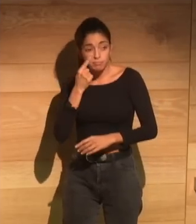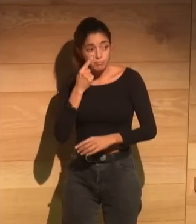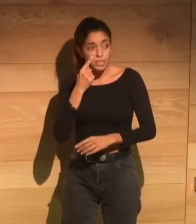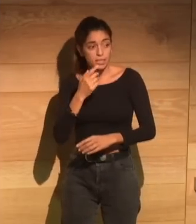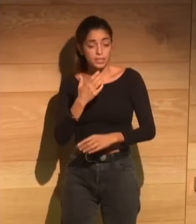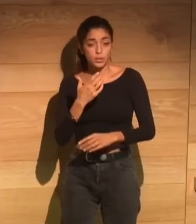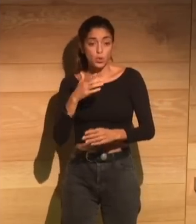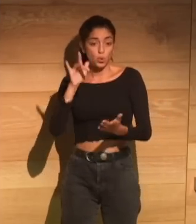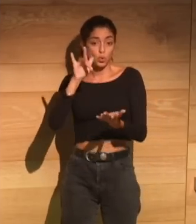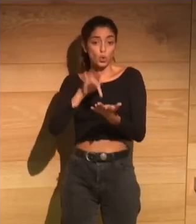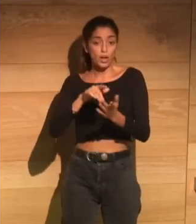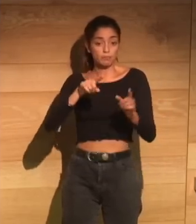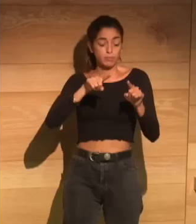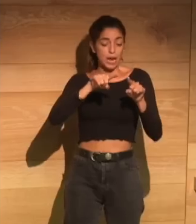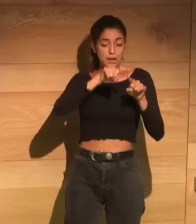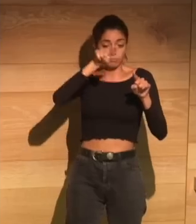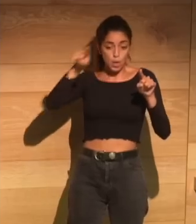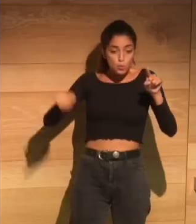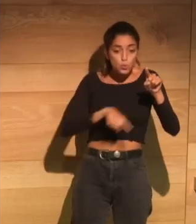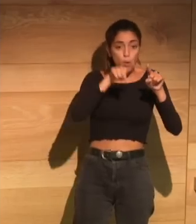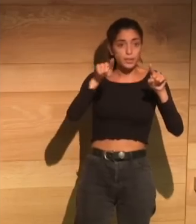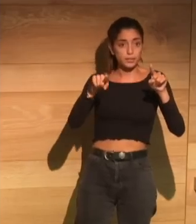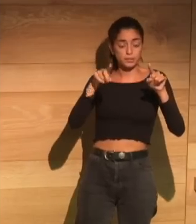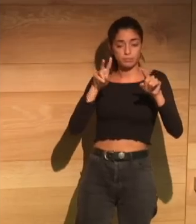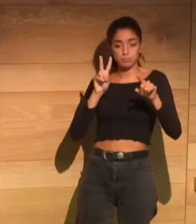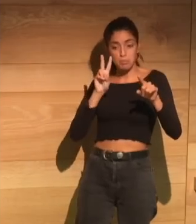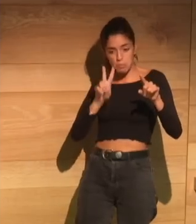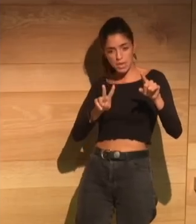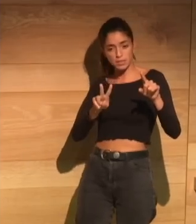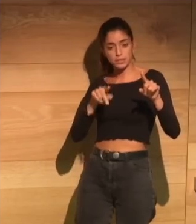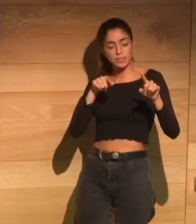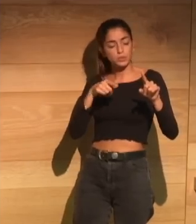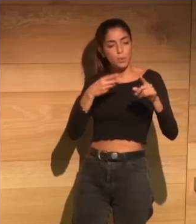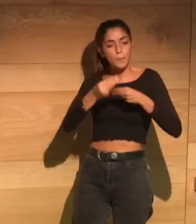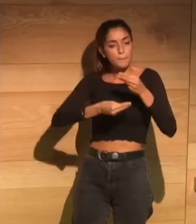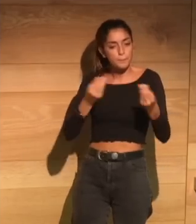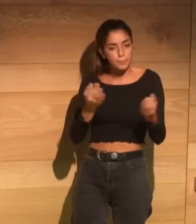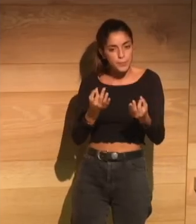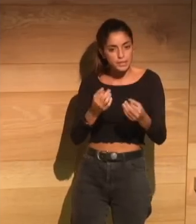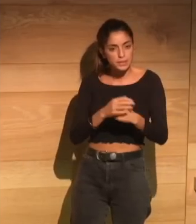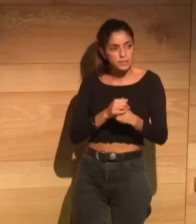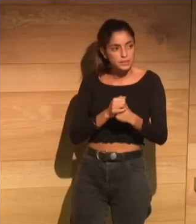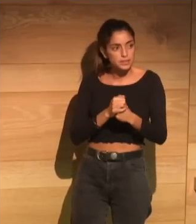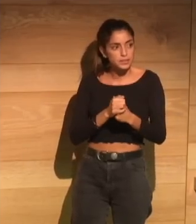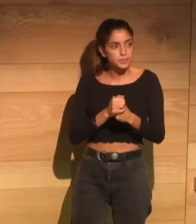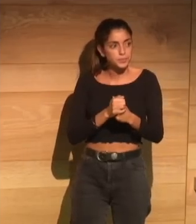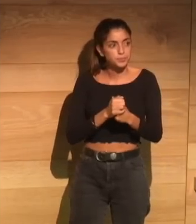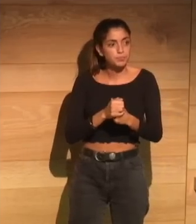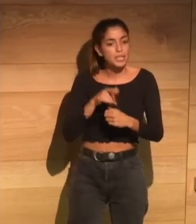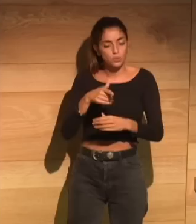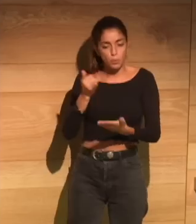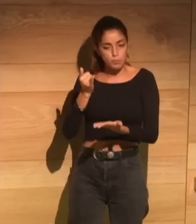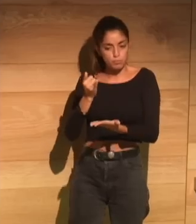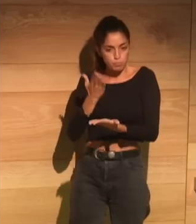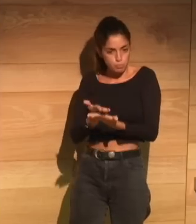a través de las ruedas de un carro, lo que está ocurriendo es, y además eso lo hace de manera experimental y prueba de su